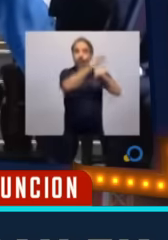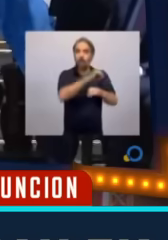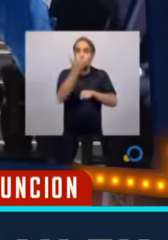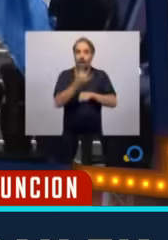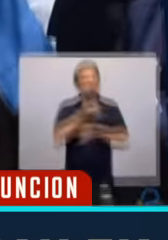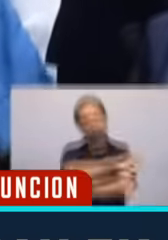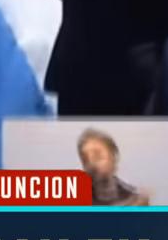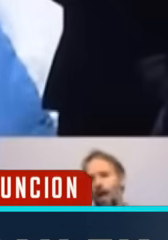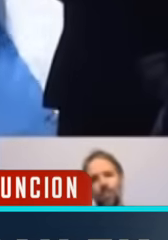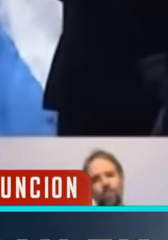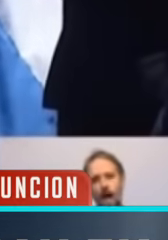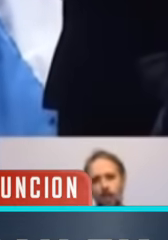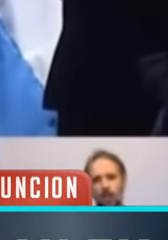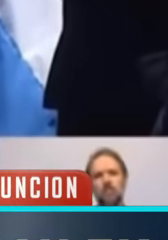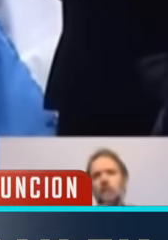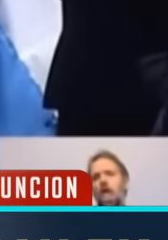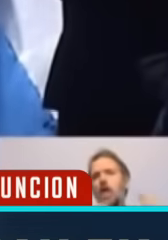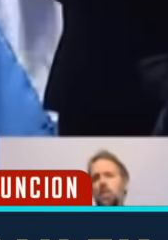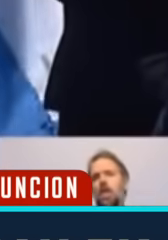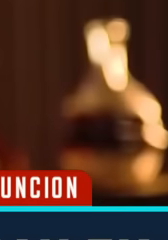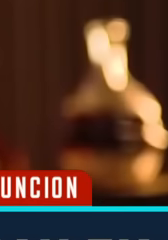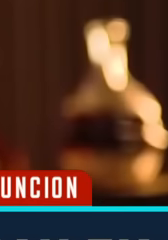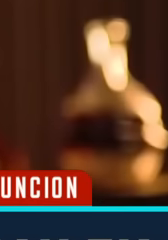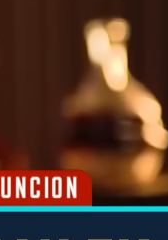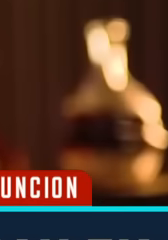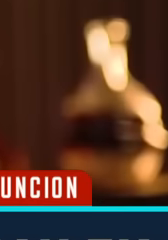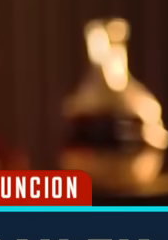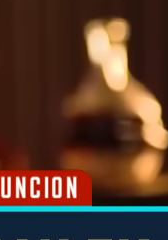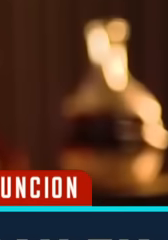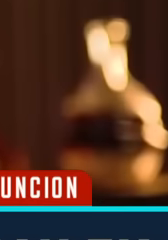Se acabó con el siga-siga de los delincuentes.